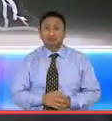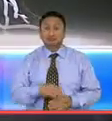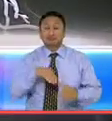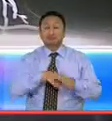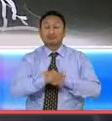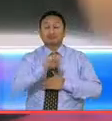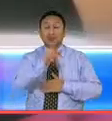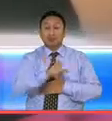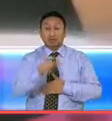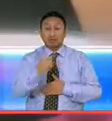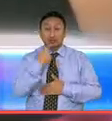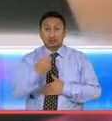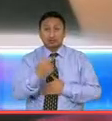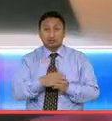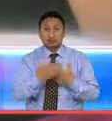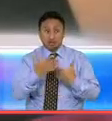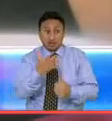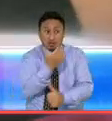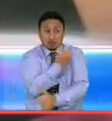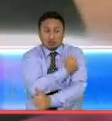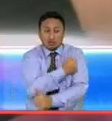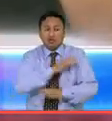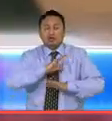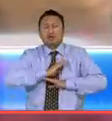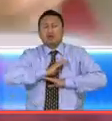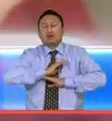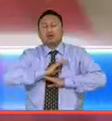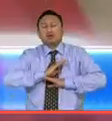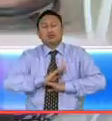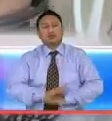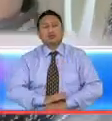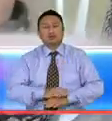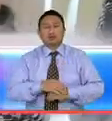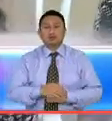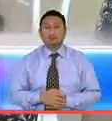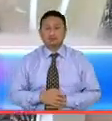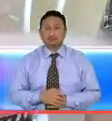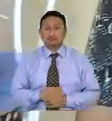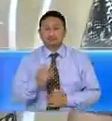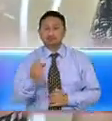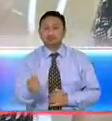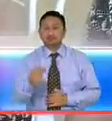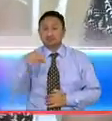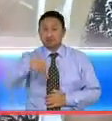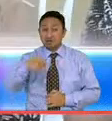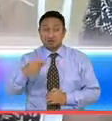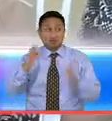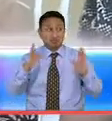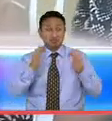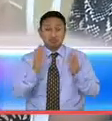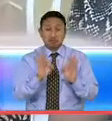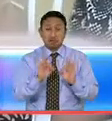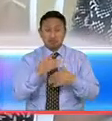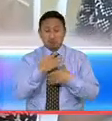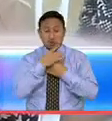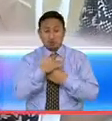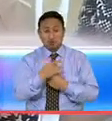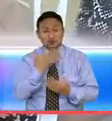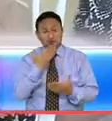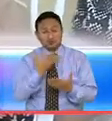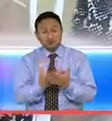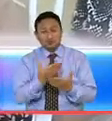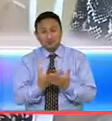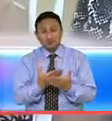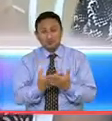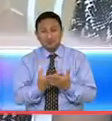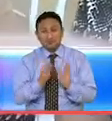la satisfacción que sienten de recibir la primera o segunda dosis de la vacuna. Muy rápido, una buena atención, me gustó, muchas gracias y